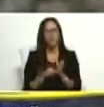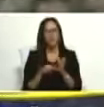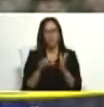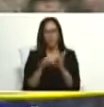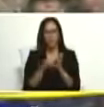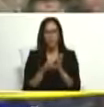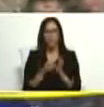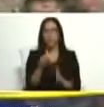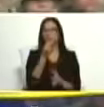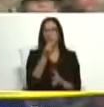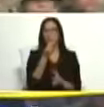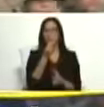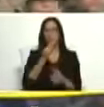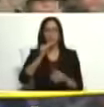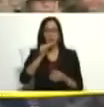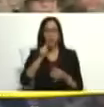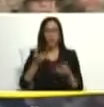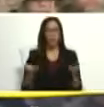lo que comían, el agua?